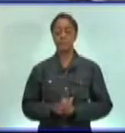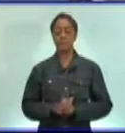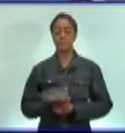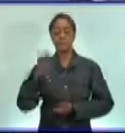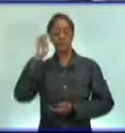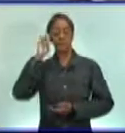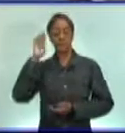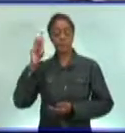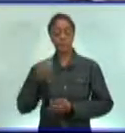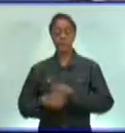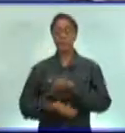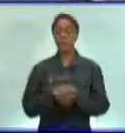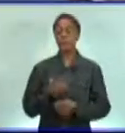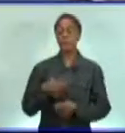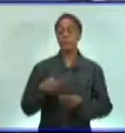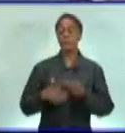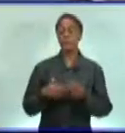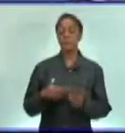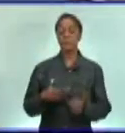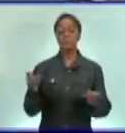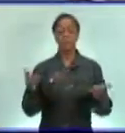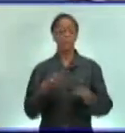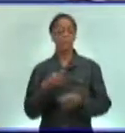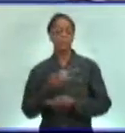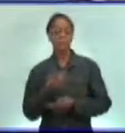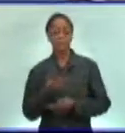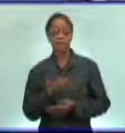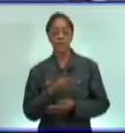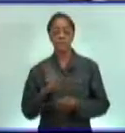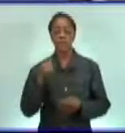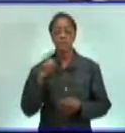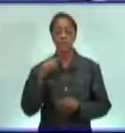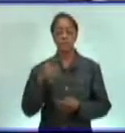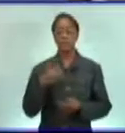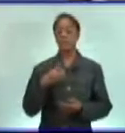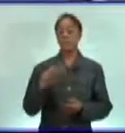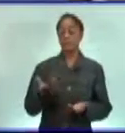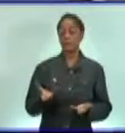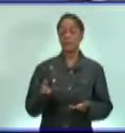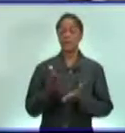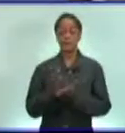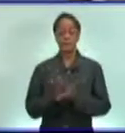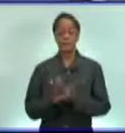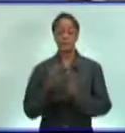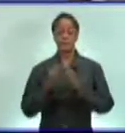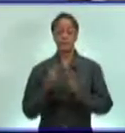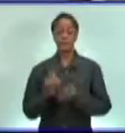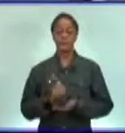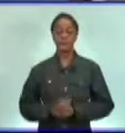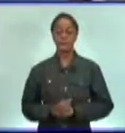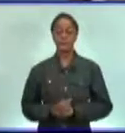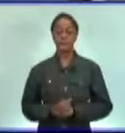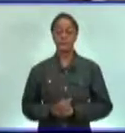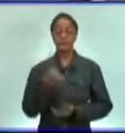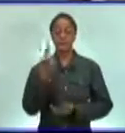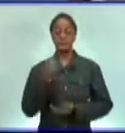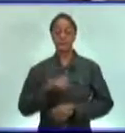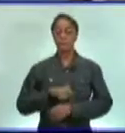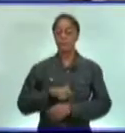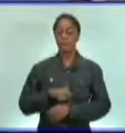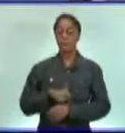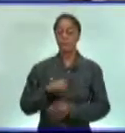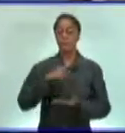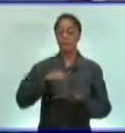Recuerda que hicimos un breve recorrido. Queda de tu parte estudiarlo en casa. Un minutico para